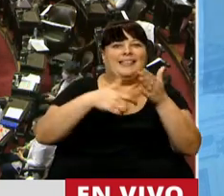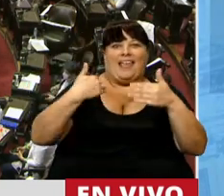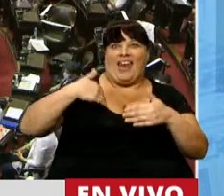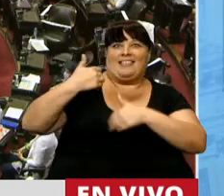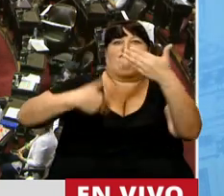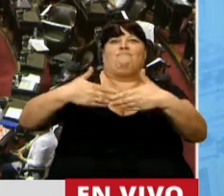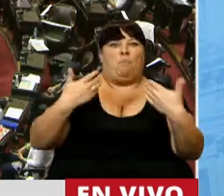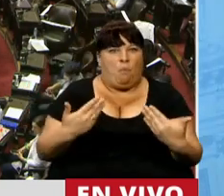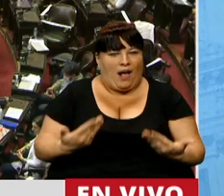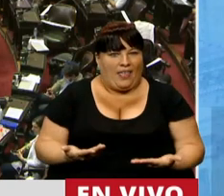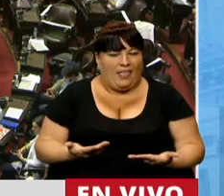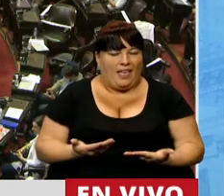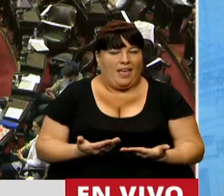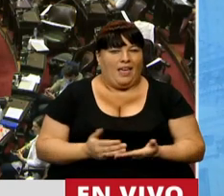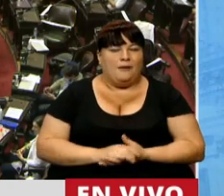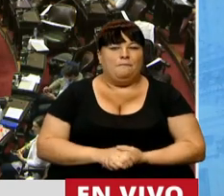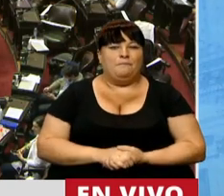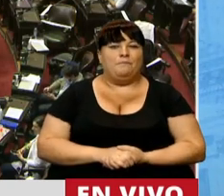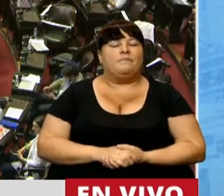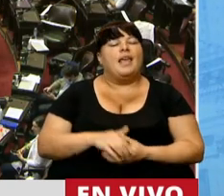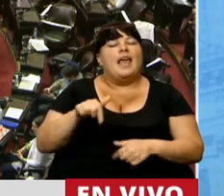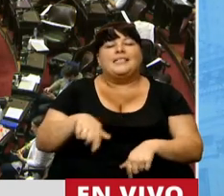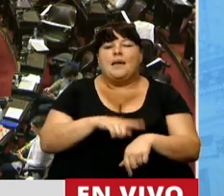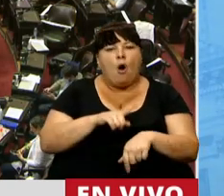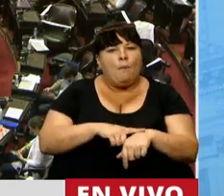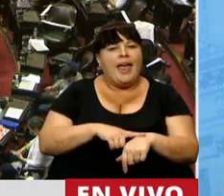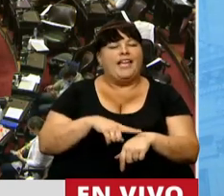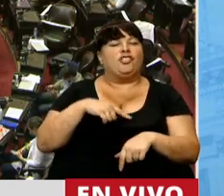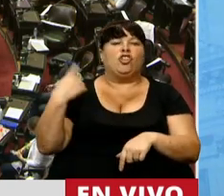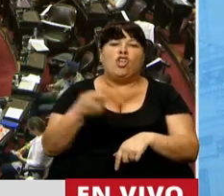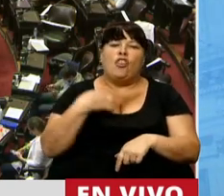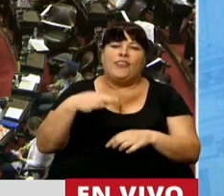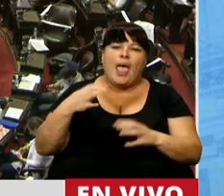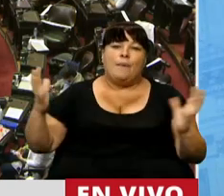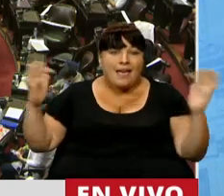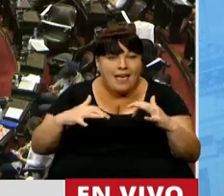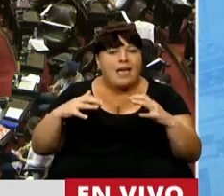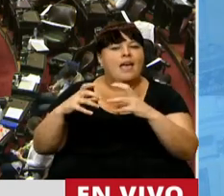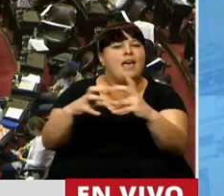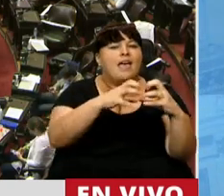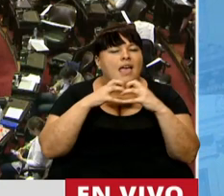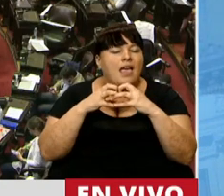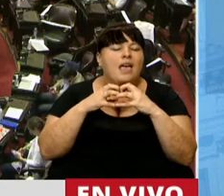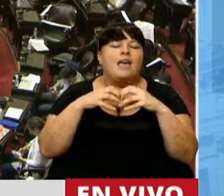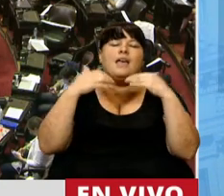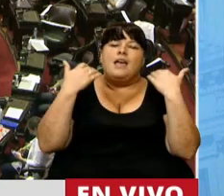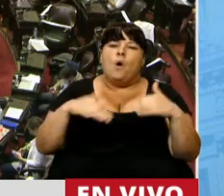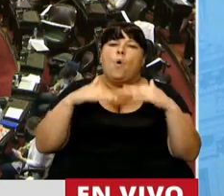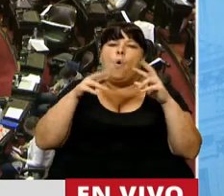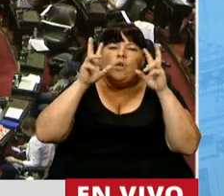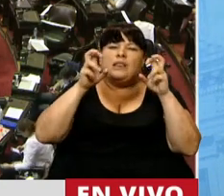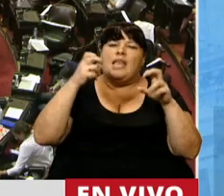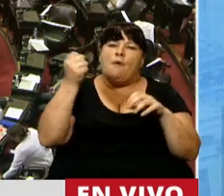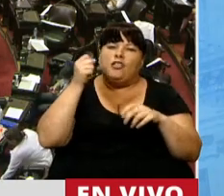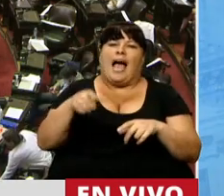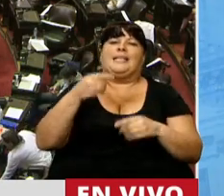Argentina. Es momento de que nos convoquen a discutir una gran